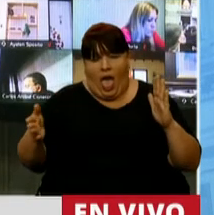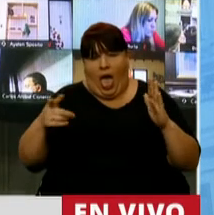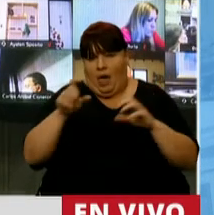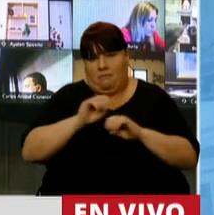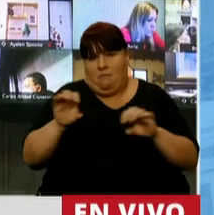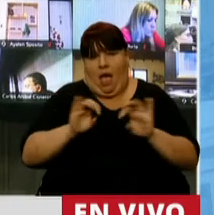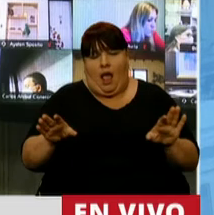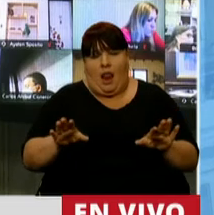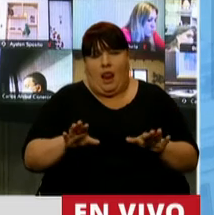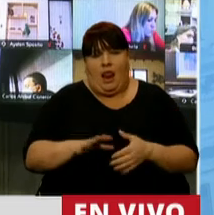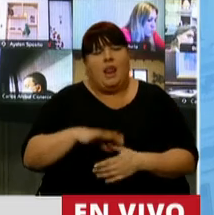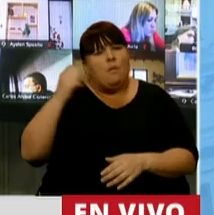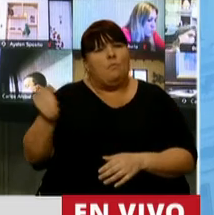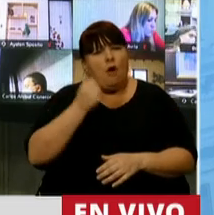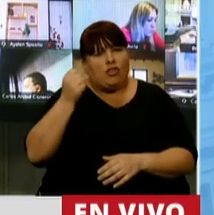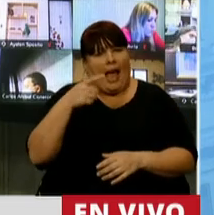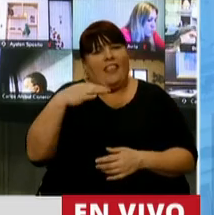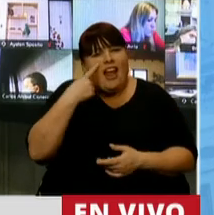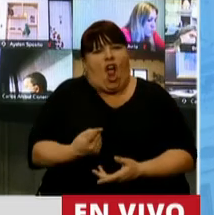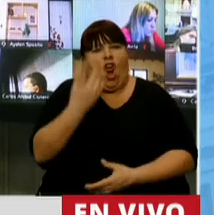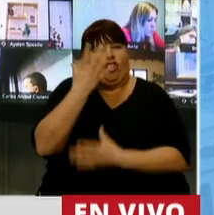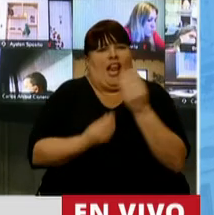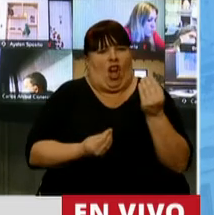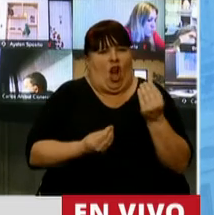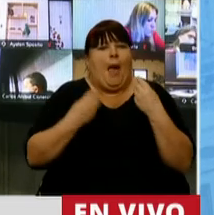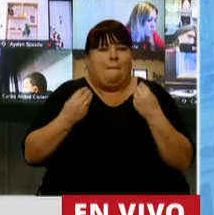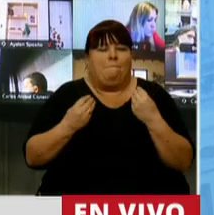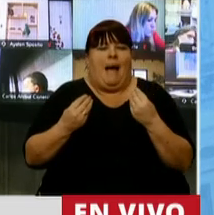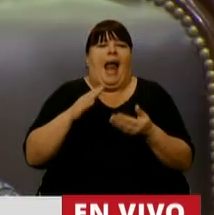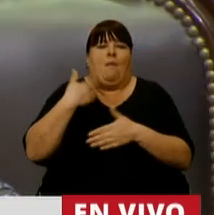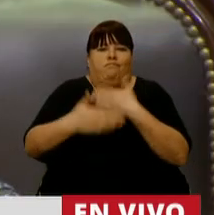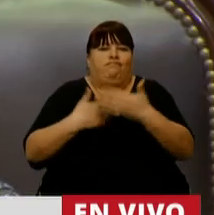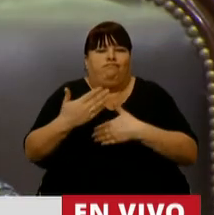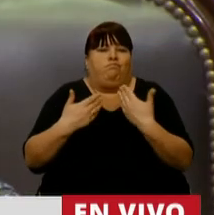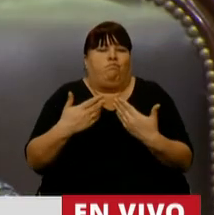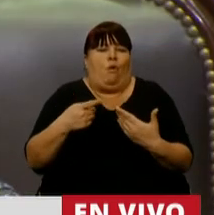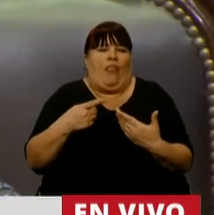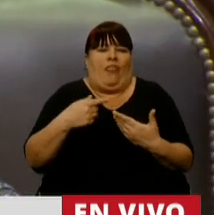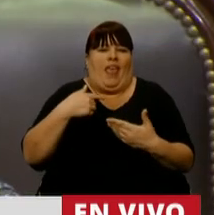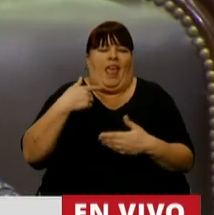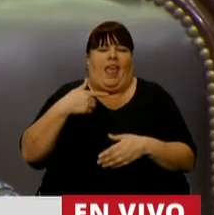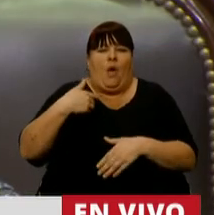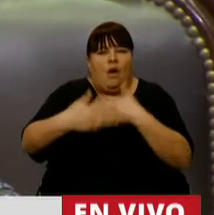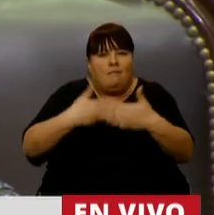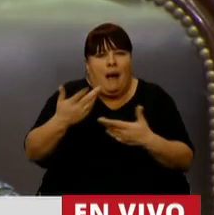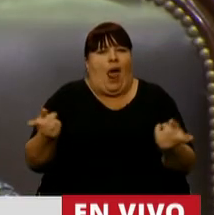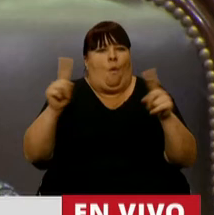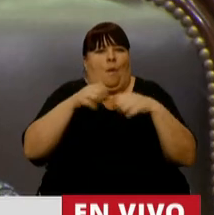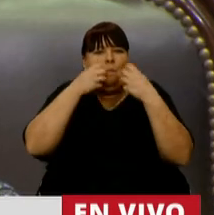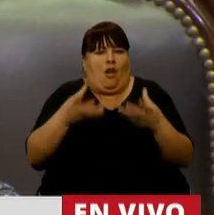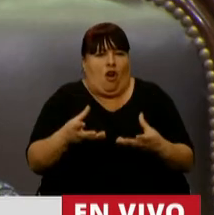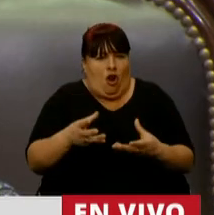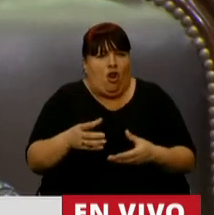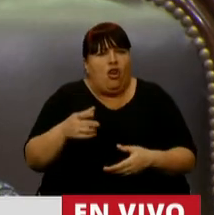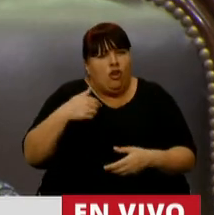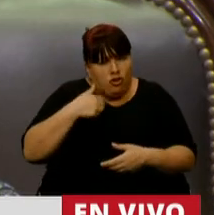no les salieron. Y es muy importante reconocer los errores para poder empezar a transitar un sendero de recuperación.